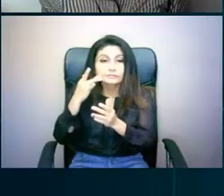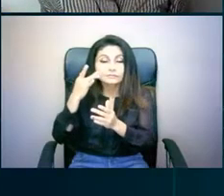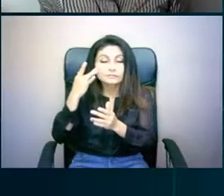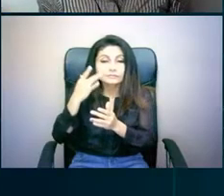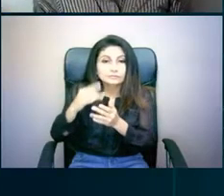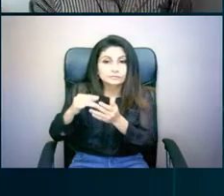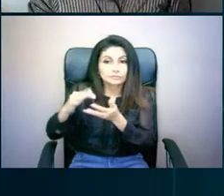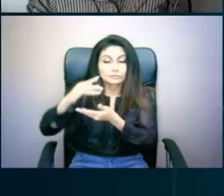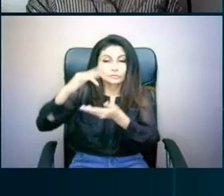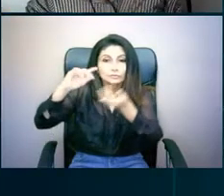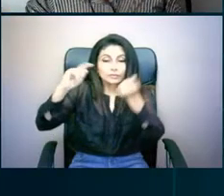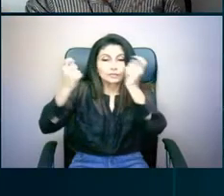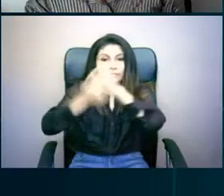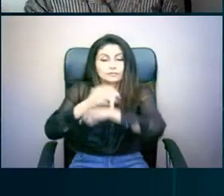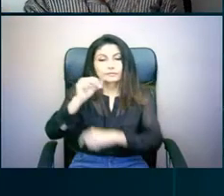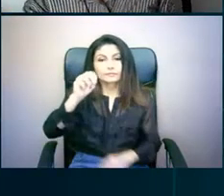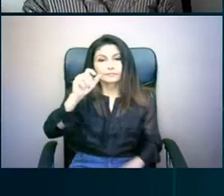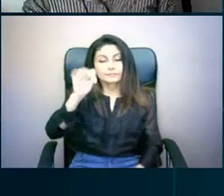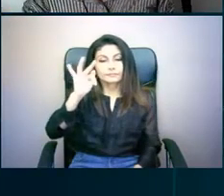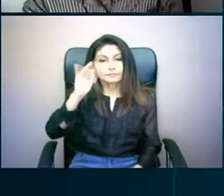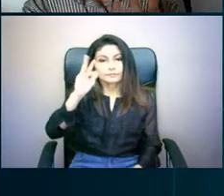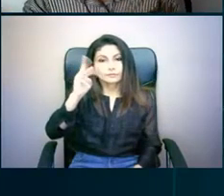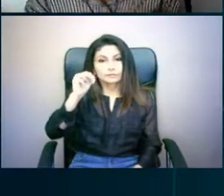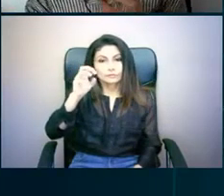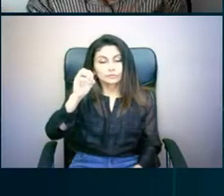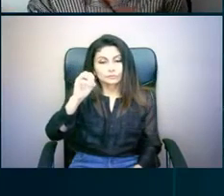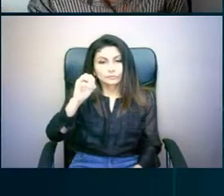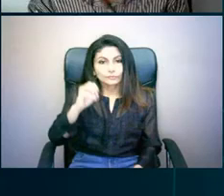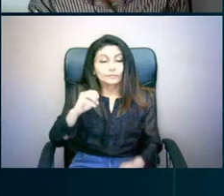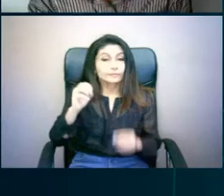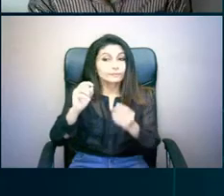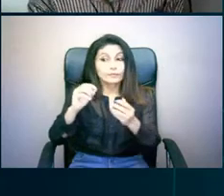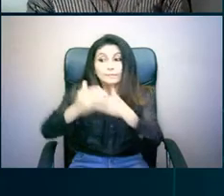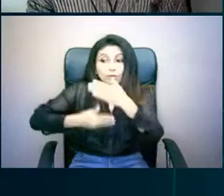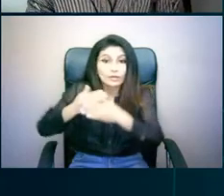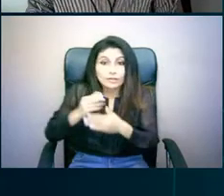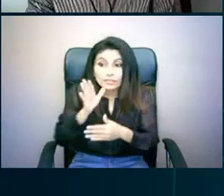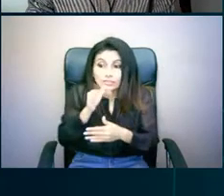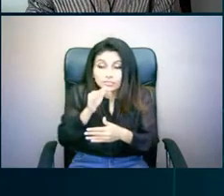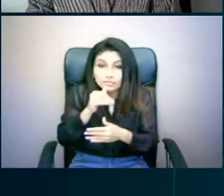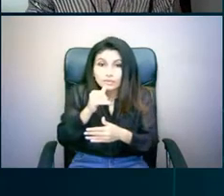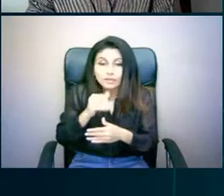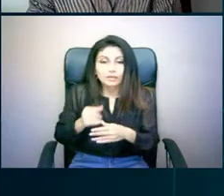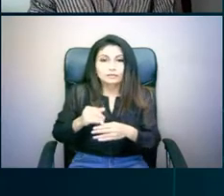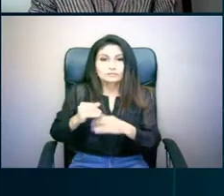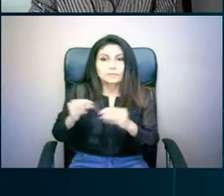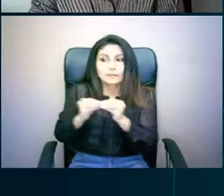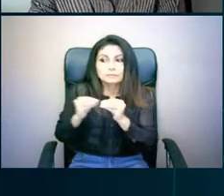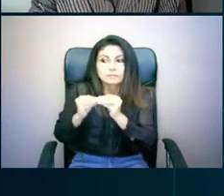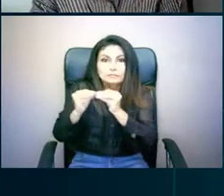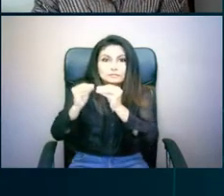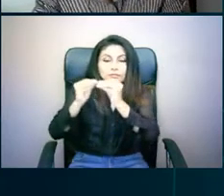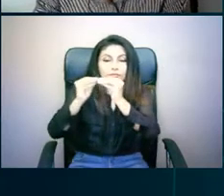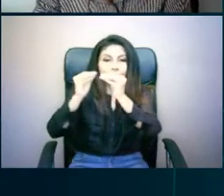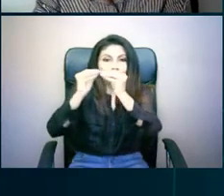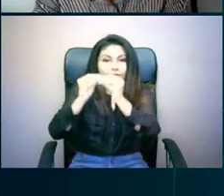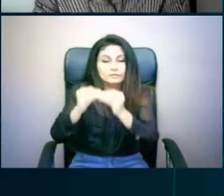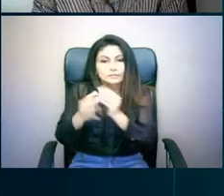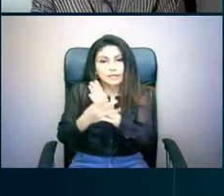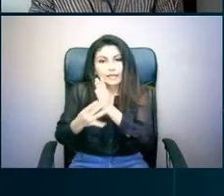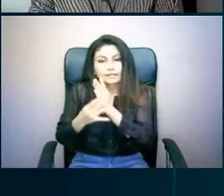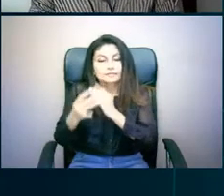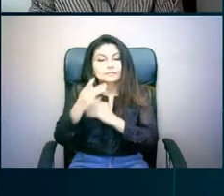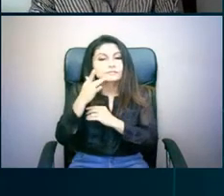metano. Entonces, al no hacer ese proceso, se acumulan los ácidos grasos volátiles. Luego